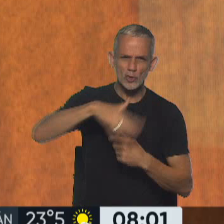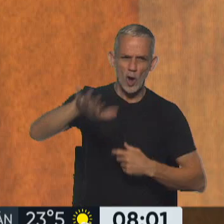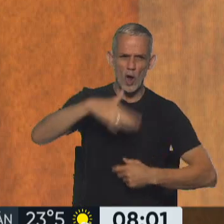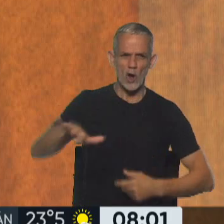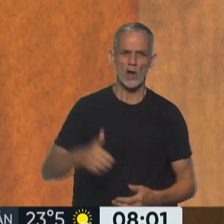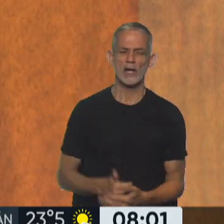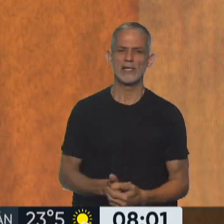Muchas gracias sale